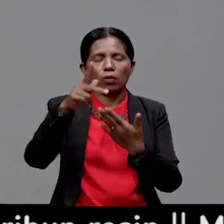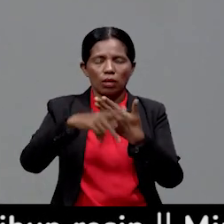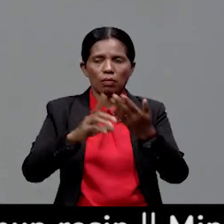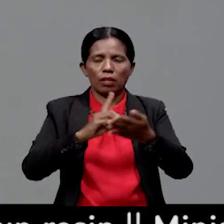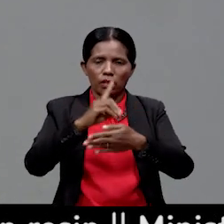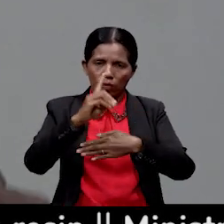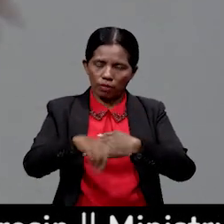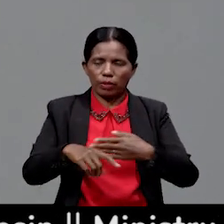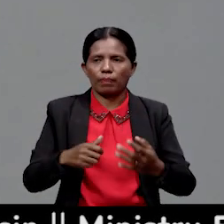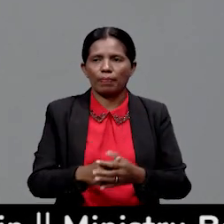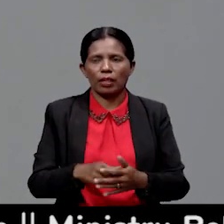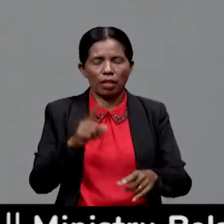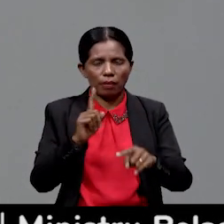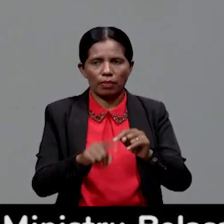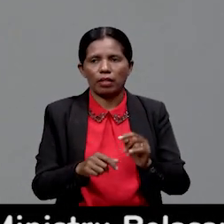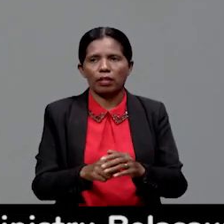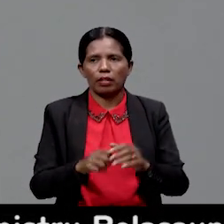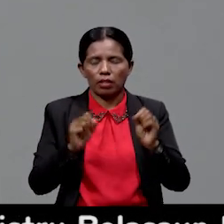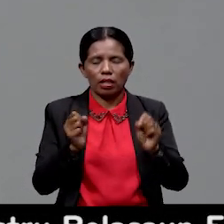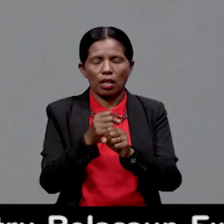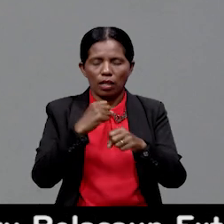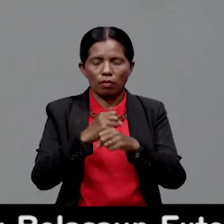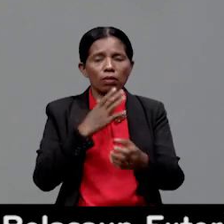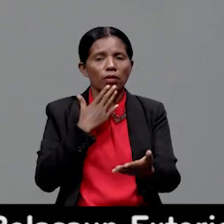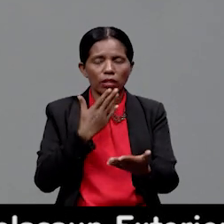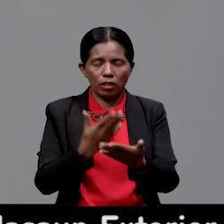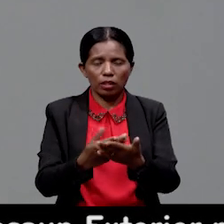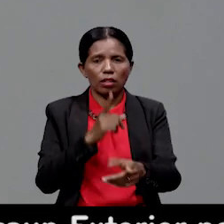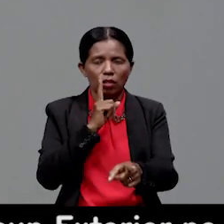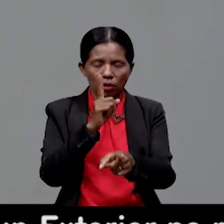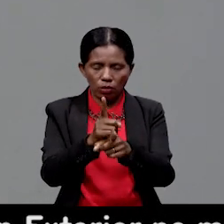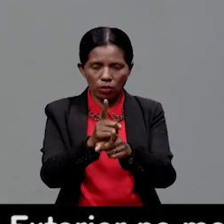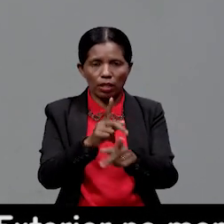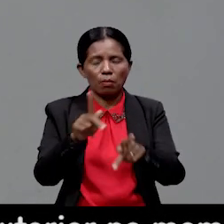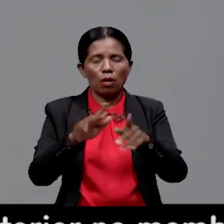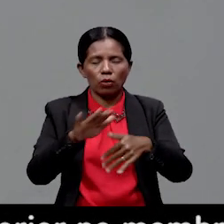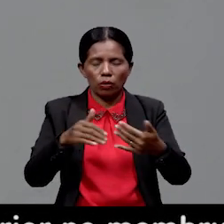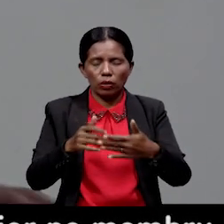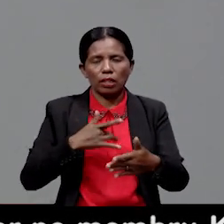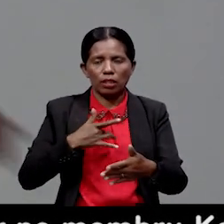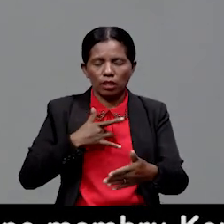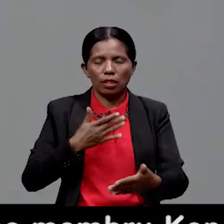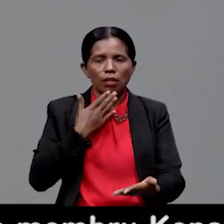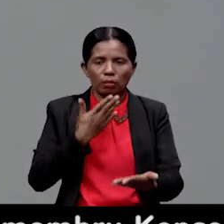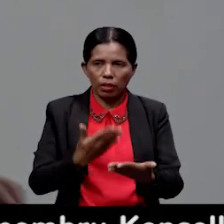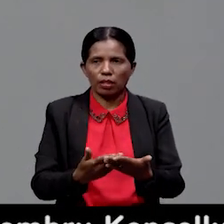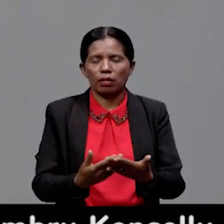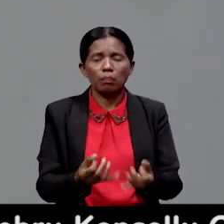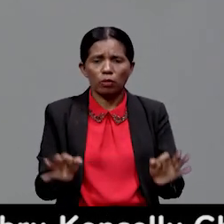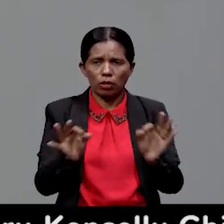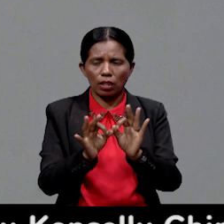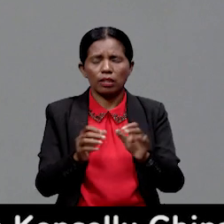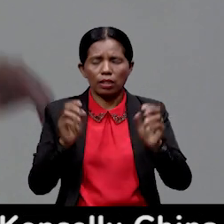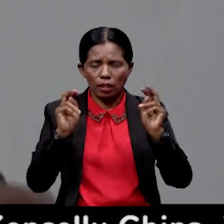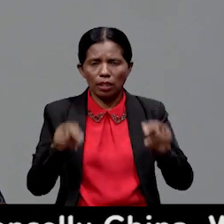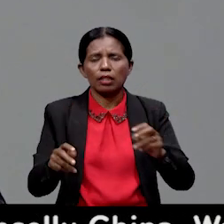la bene. Tenga halo batida justo, no realidad, no pobre, ne tenga tenga simple. Y la nema que importante para ir a ne. Tenga ir a sal, la os para